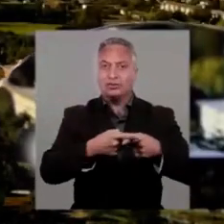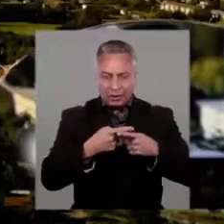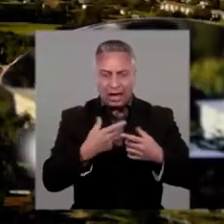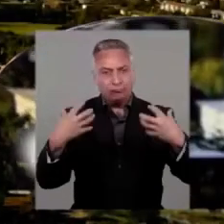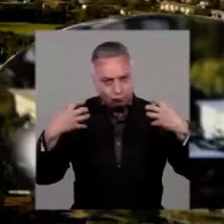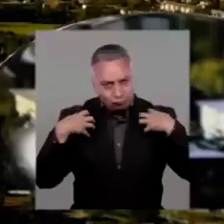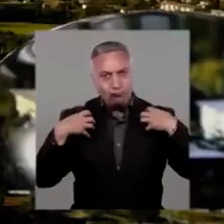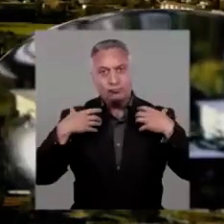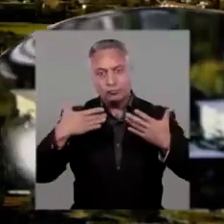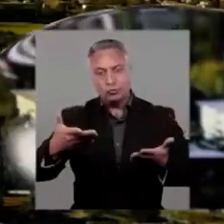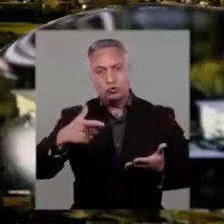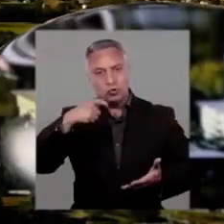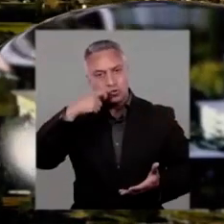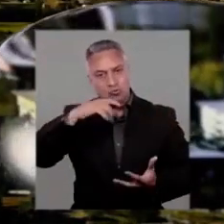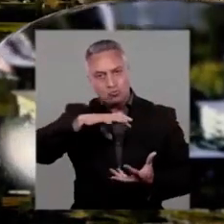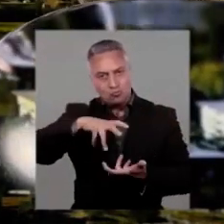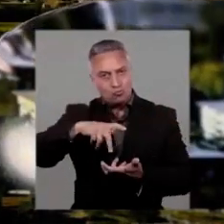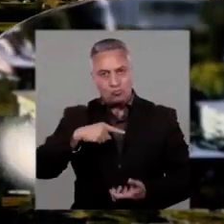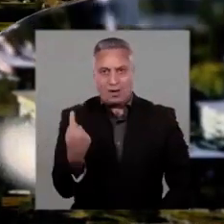con la humanidad.